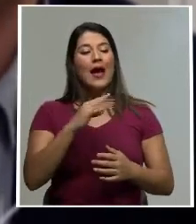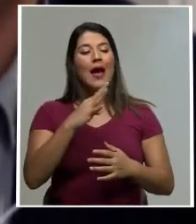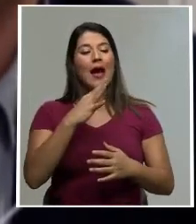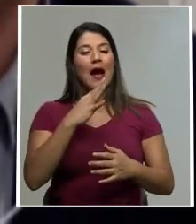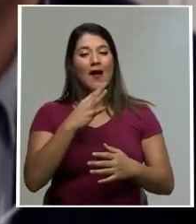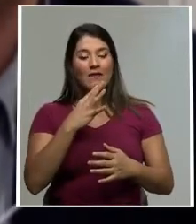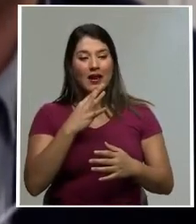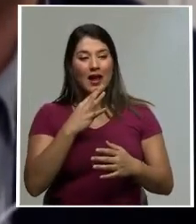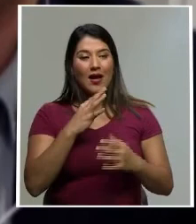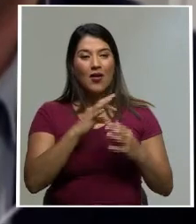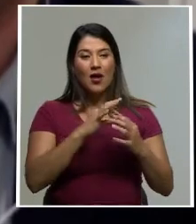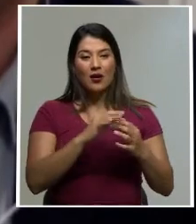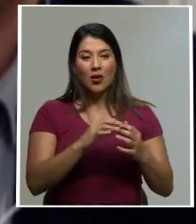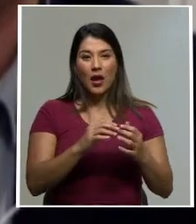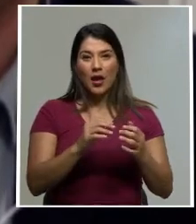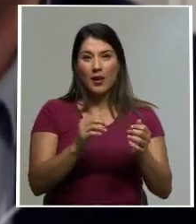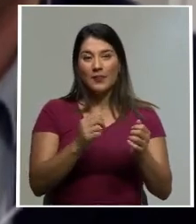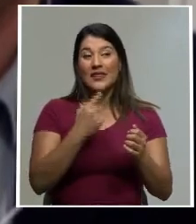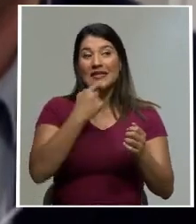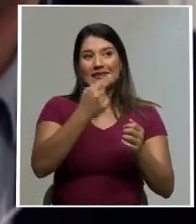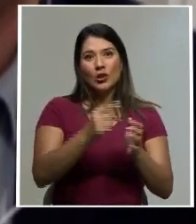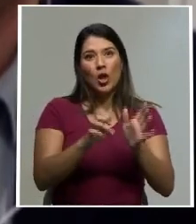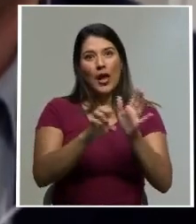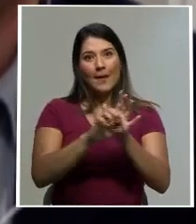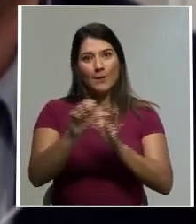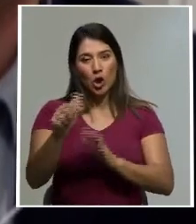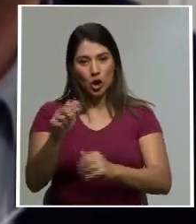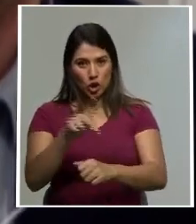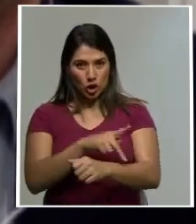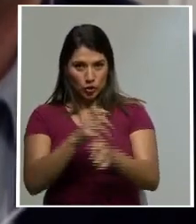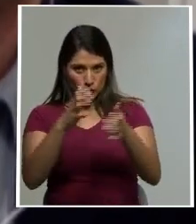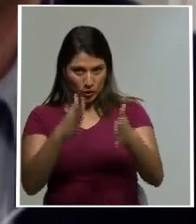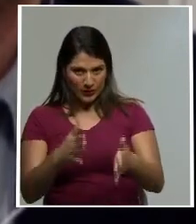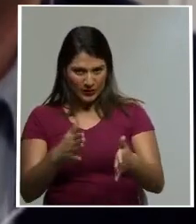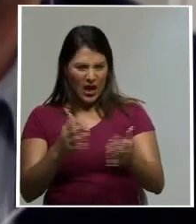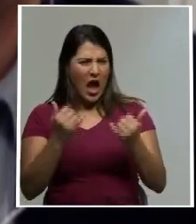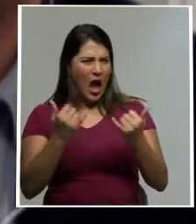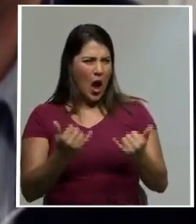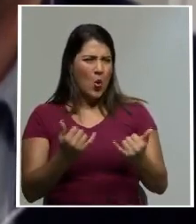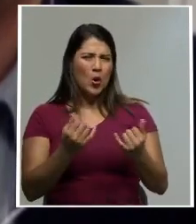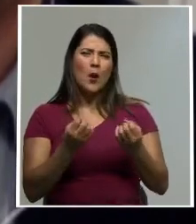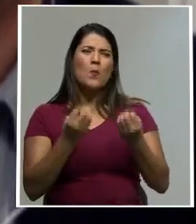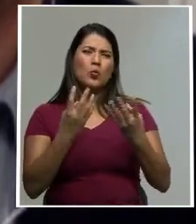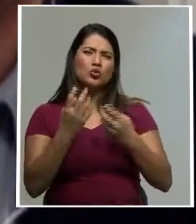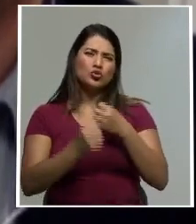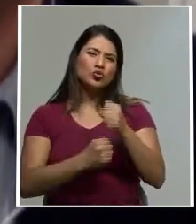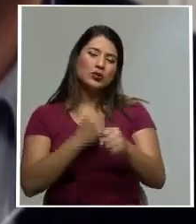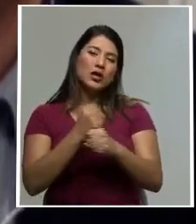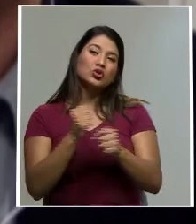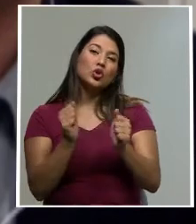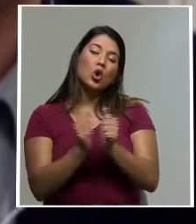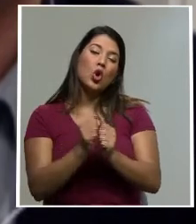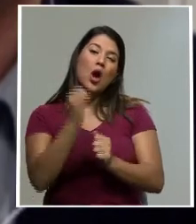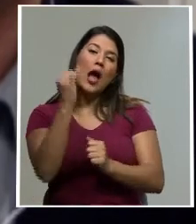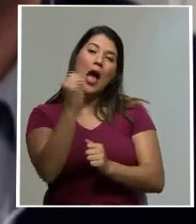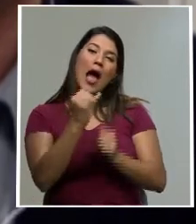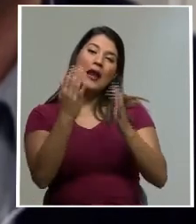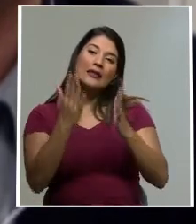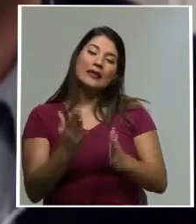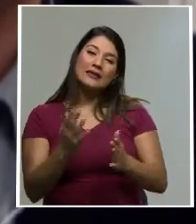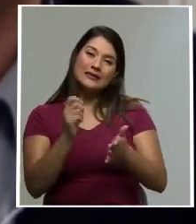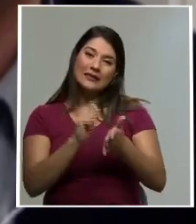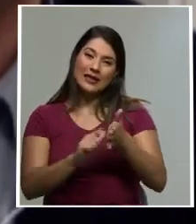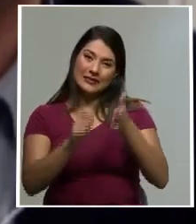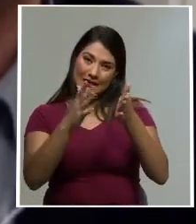esas voces. Hay varias generaciones de artistas, de escritores, en los que uno puede leer muy claramente